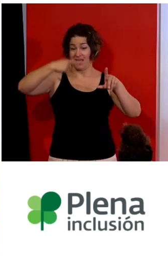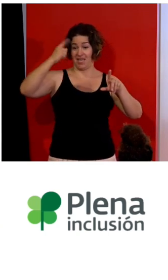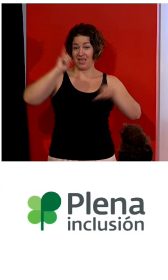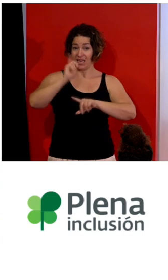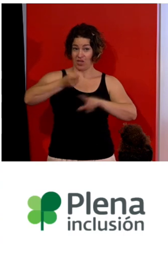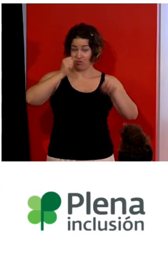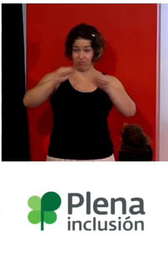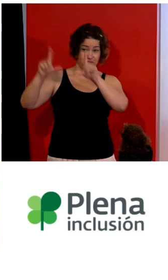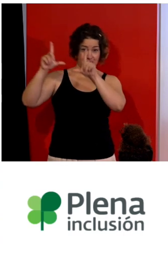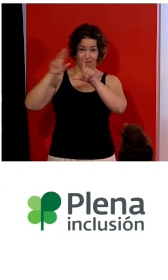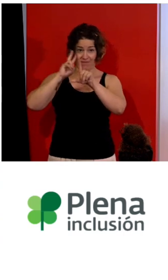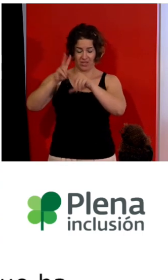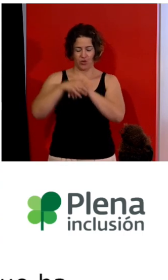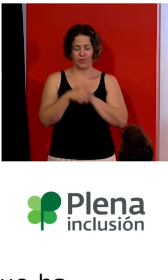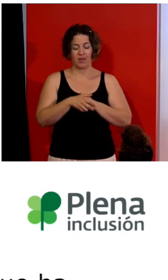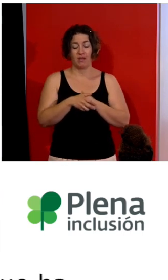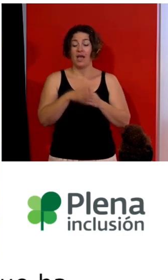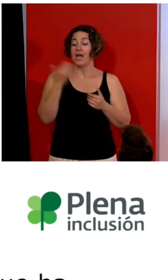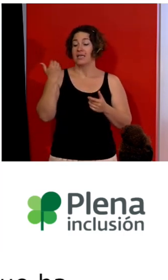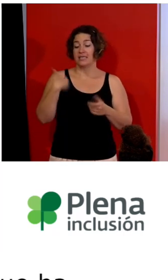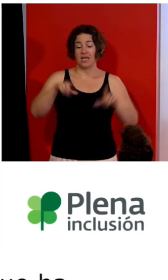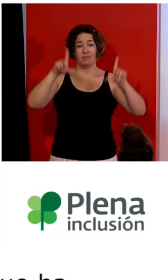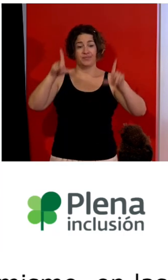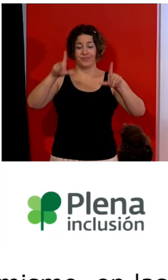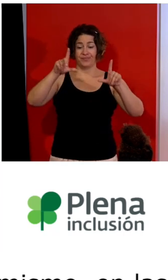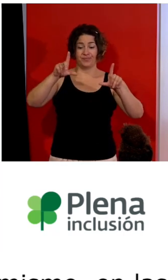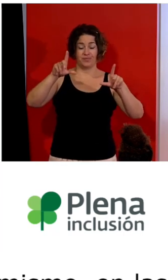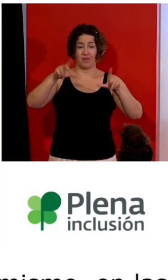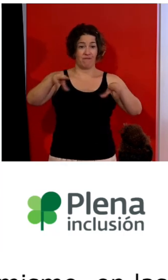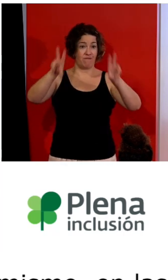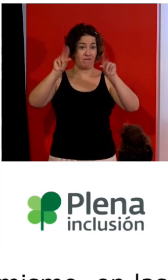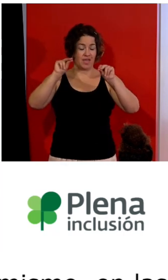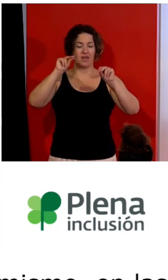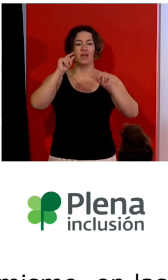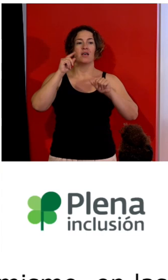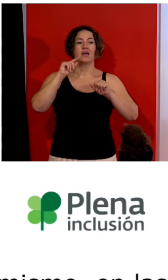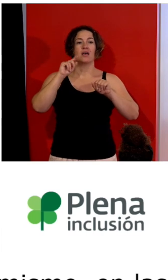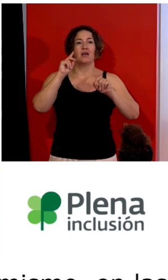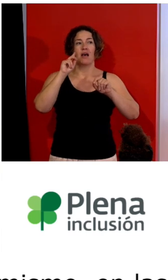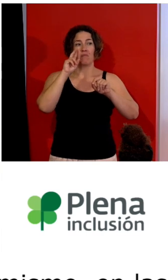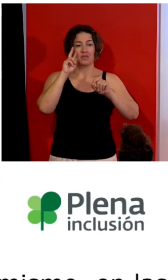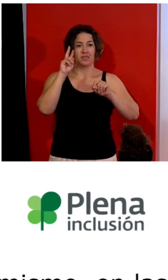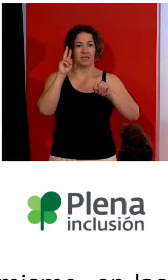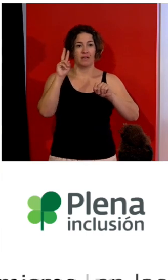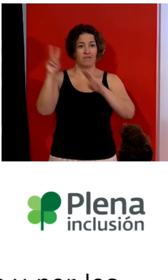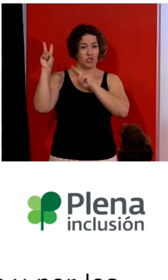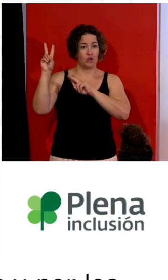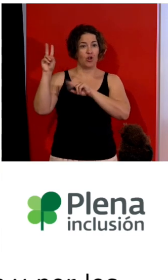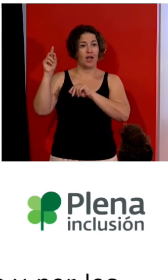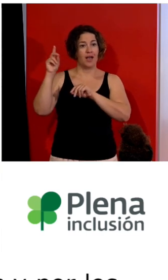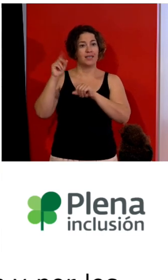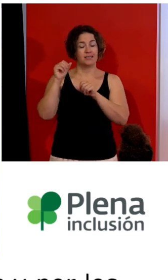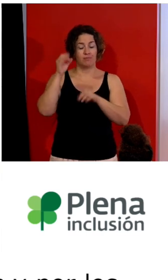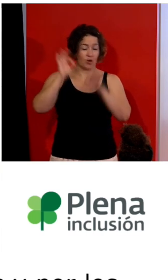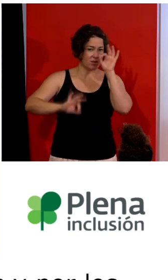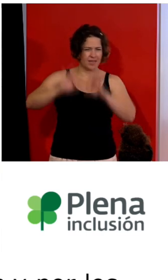hasta ahora mismo en las convocatorias que ya están resueltas y por los porcentajes que habéis podido también ver, todas las plazas se han cubierto, no